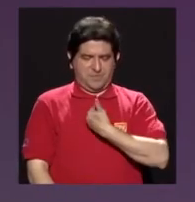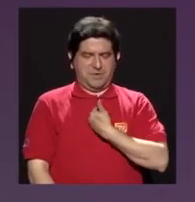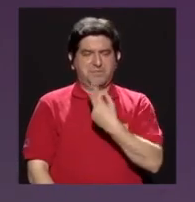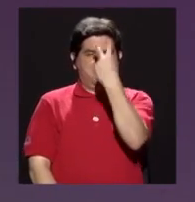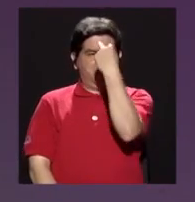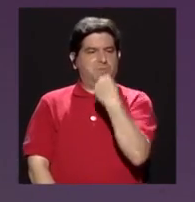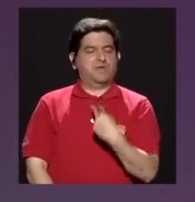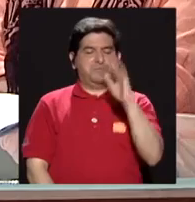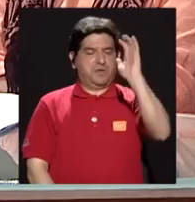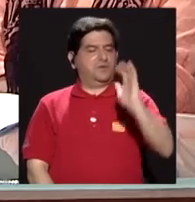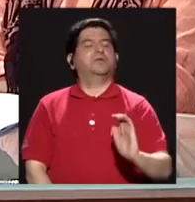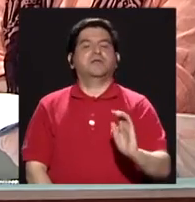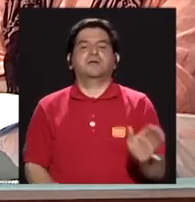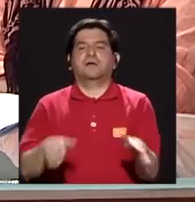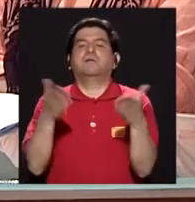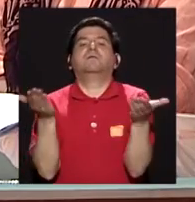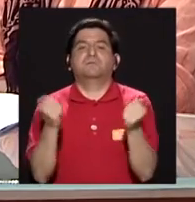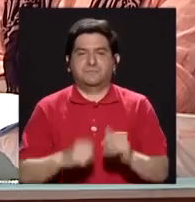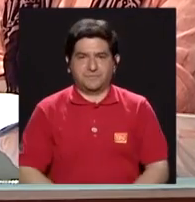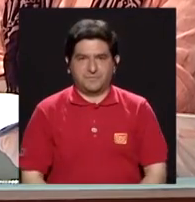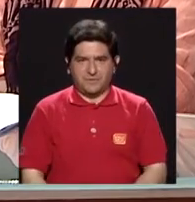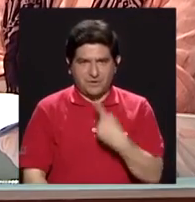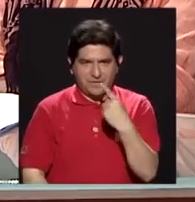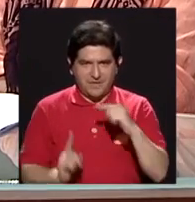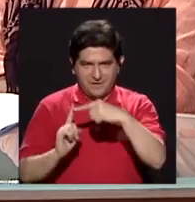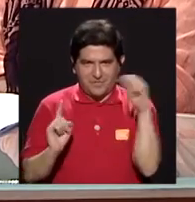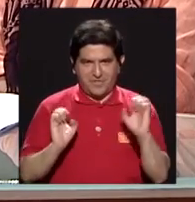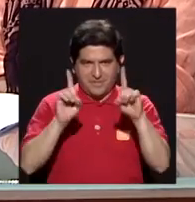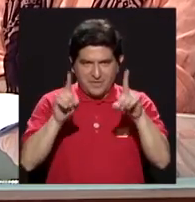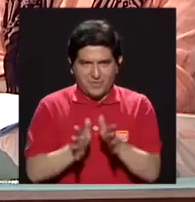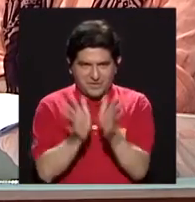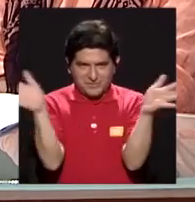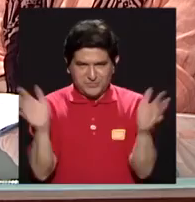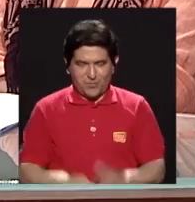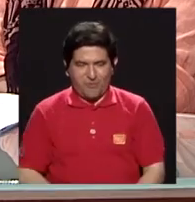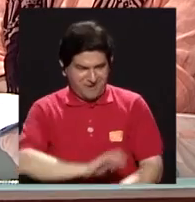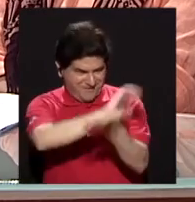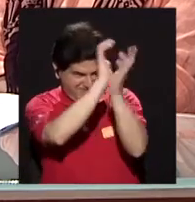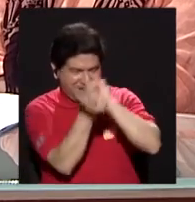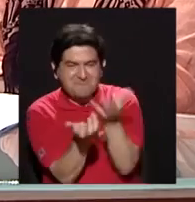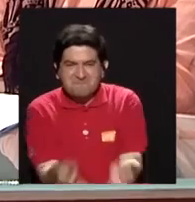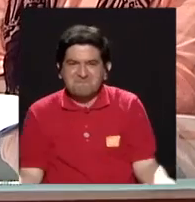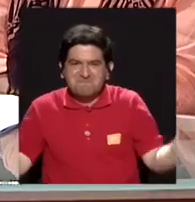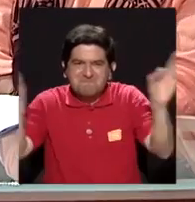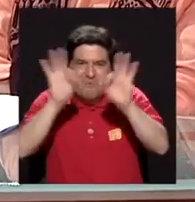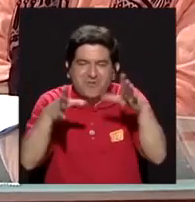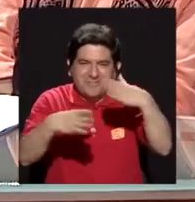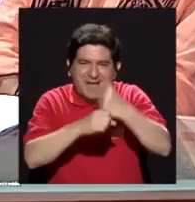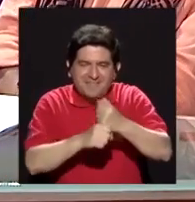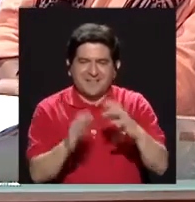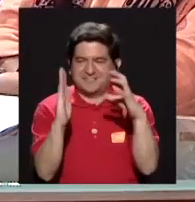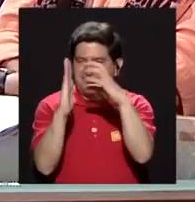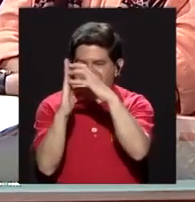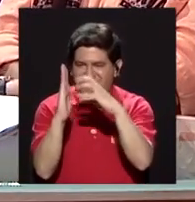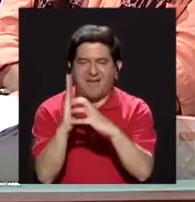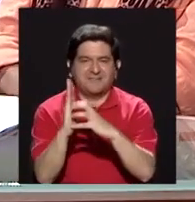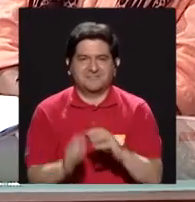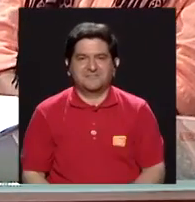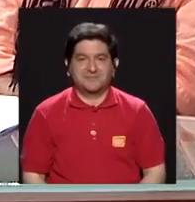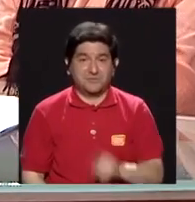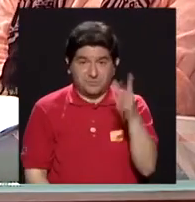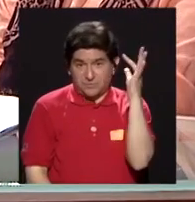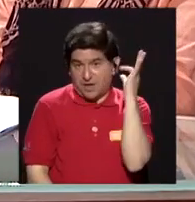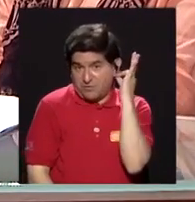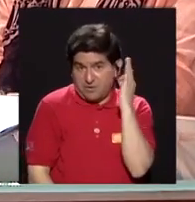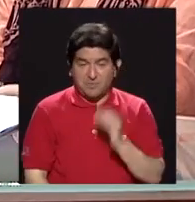pequeña verdad entonces por eso digo desde la educación pública estos cambios fundamentales que hemos hecho en los textos donde para una